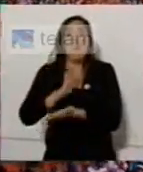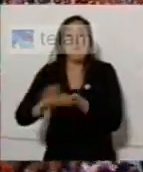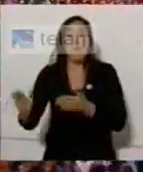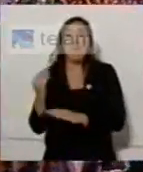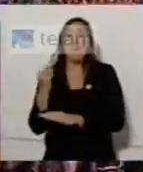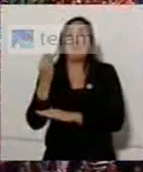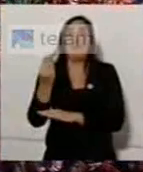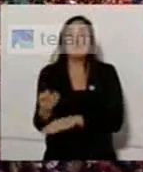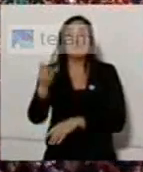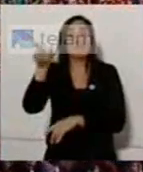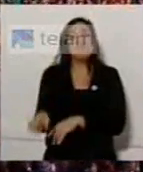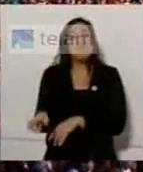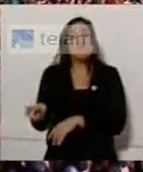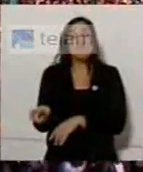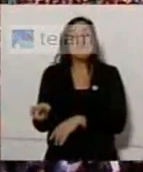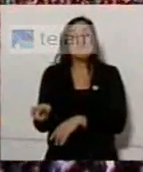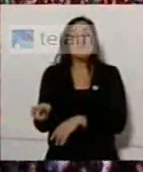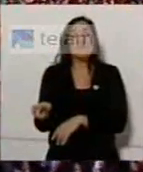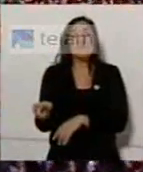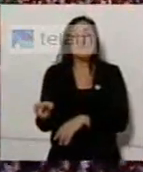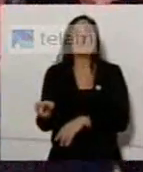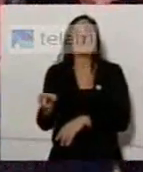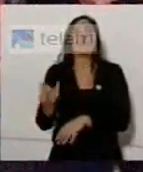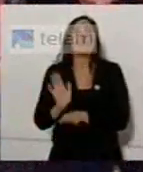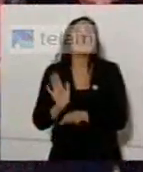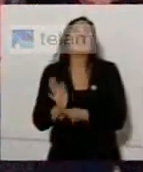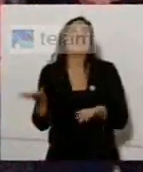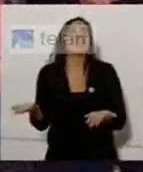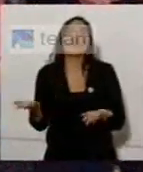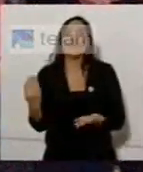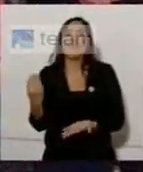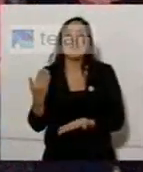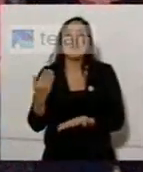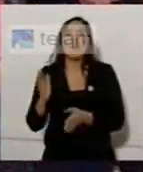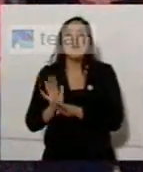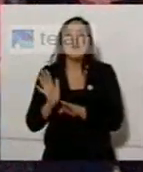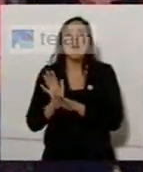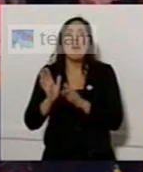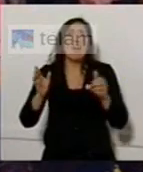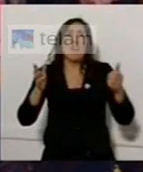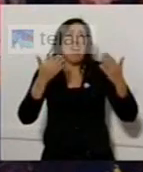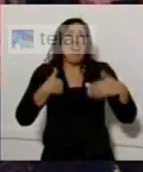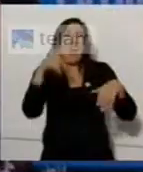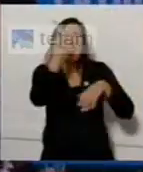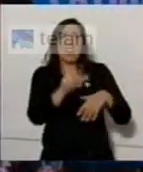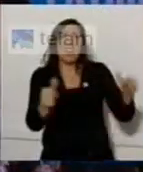el producto de esa suerte de derrumbamiento que